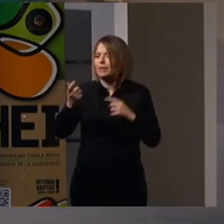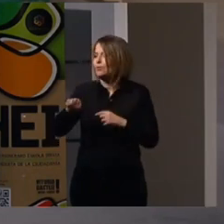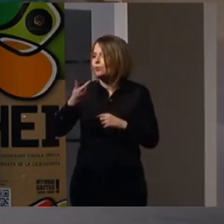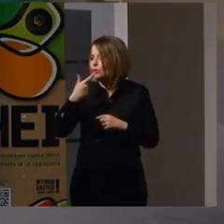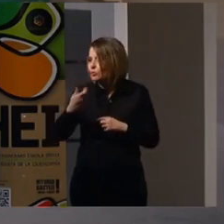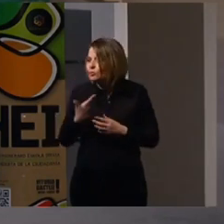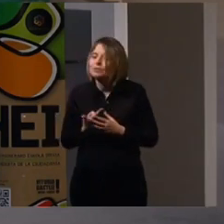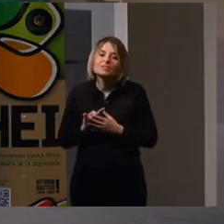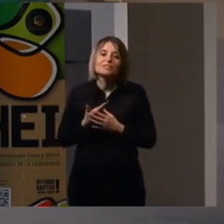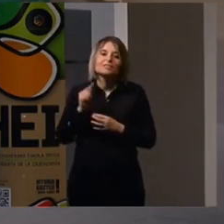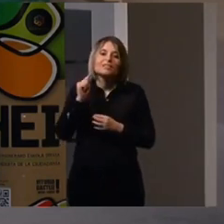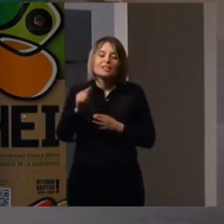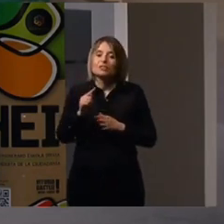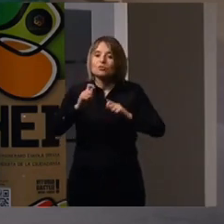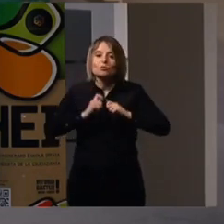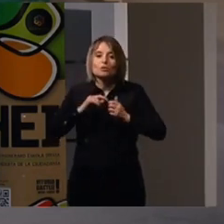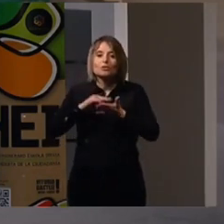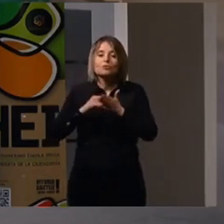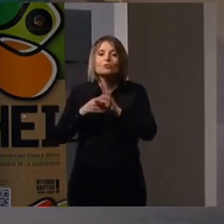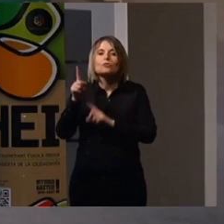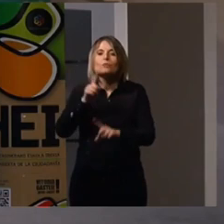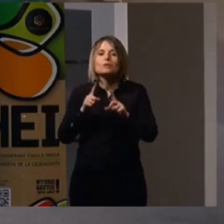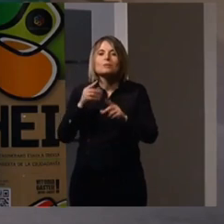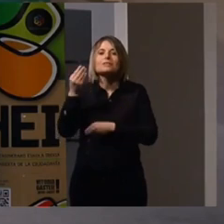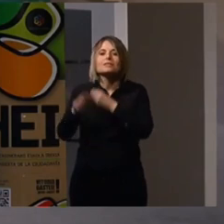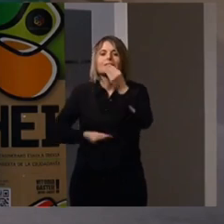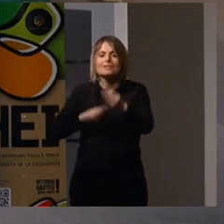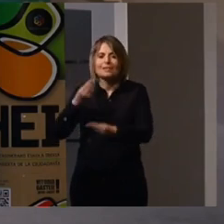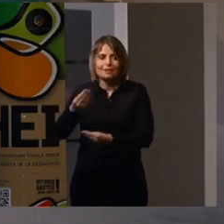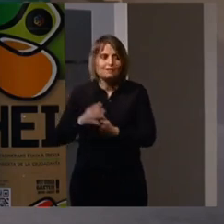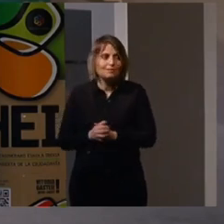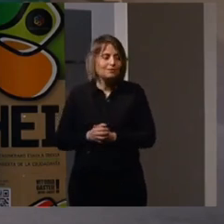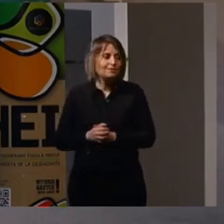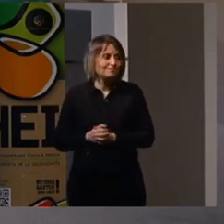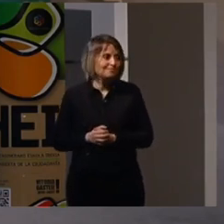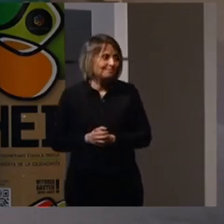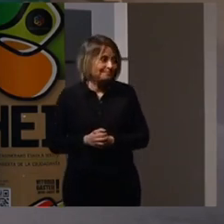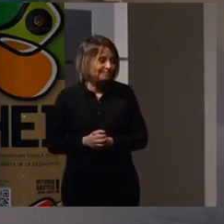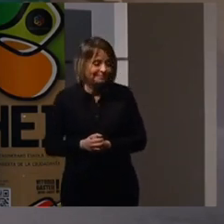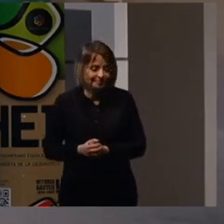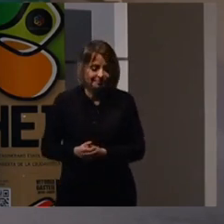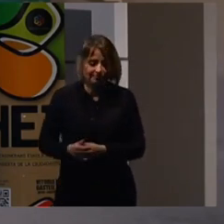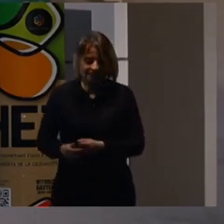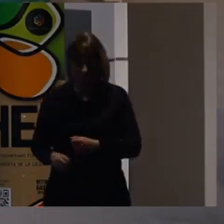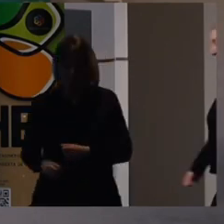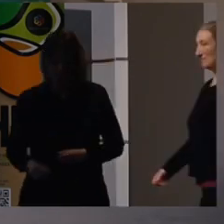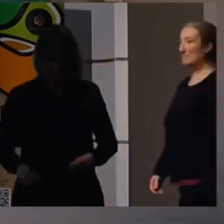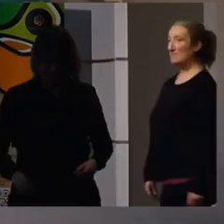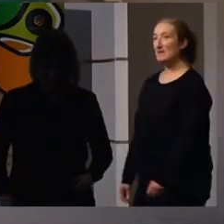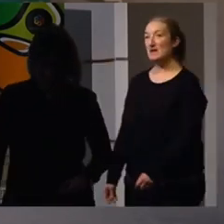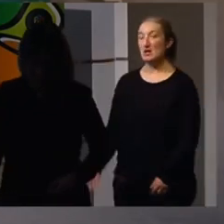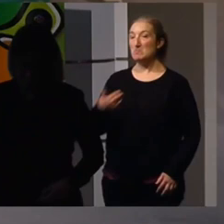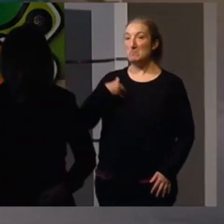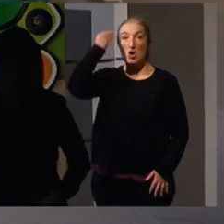ponen y que realmente no nos solucionan nuestros problemas? O sea, nunca se me había ocurrido pensarlo como una pirámide porque